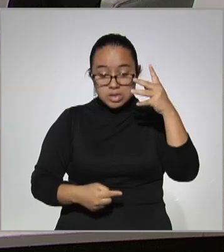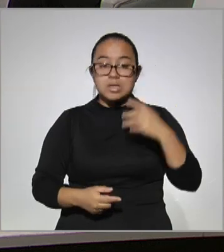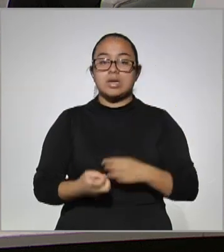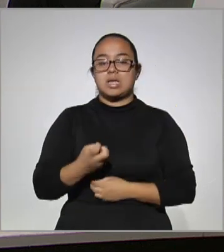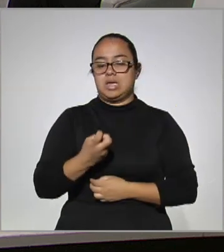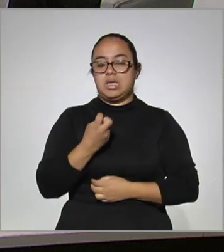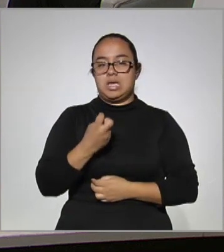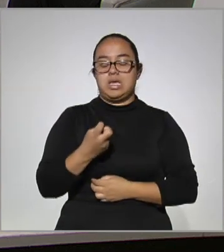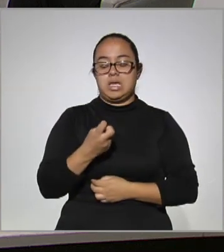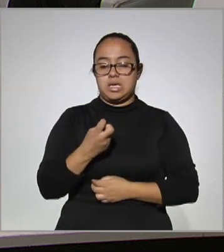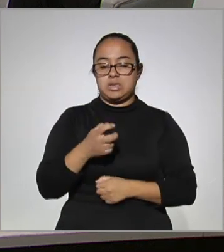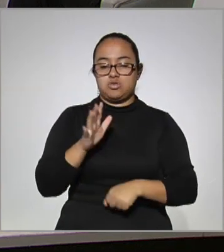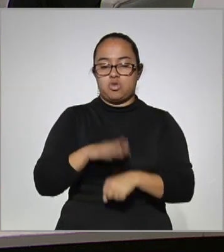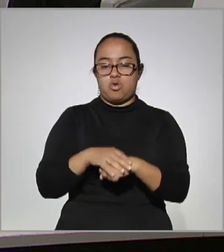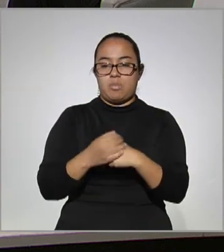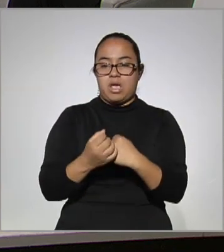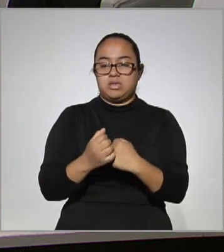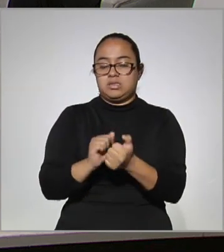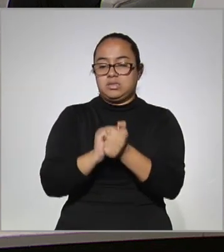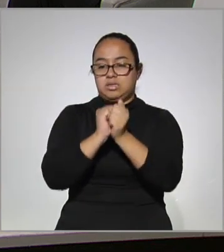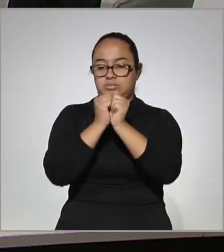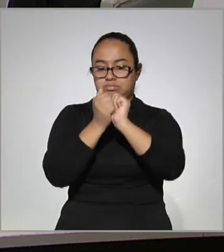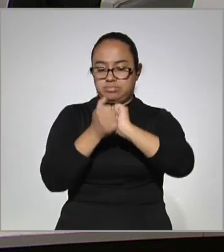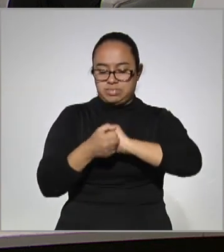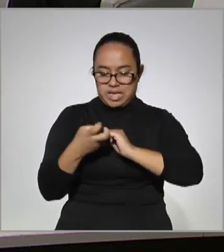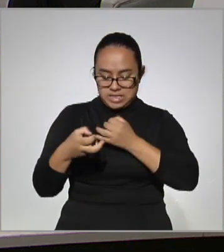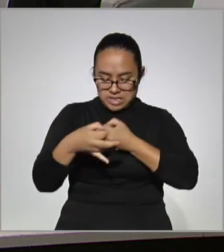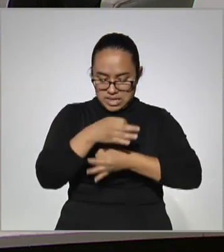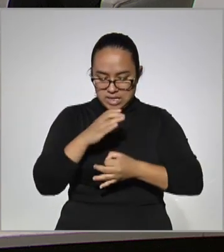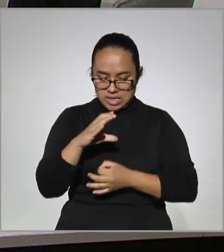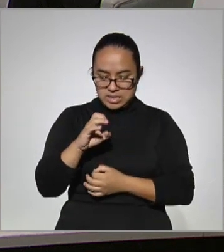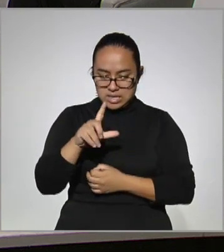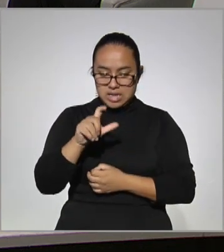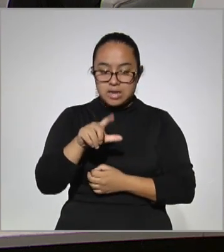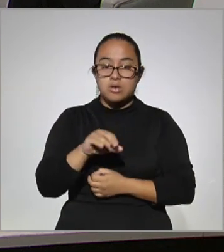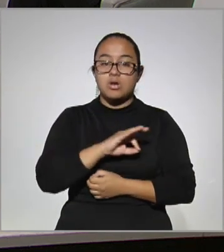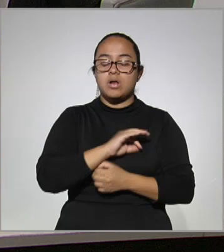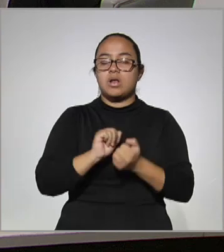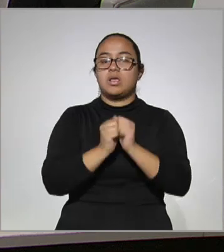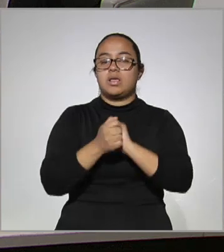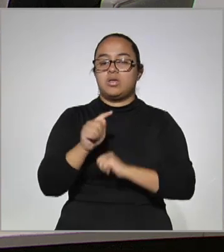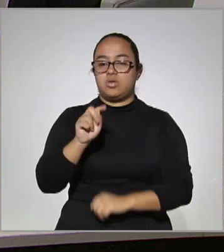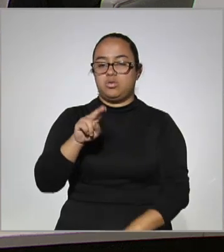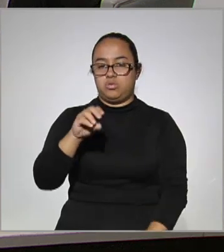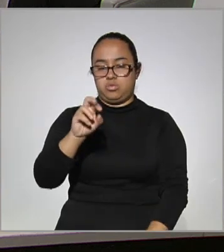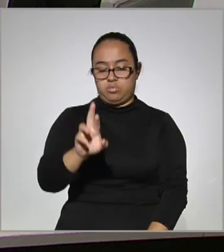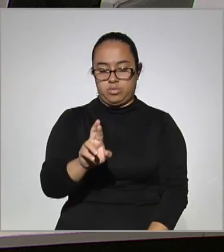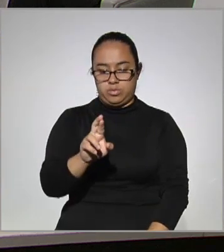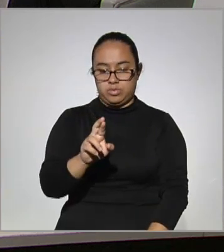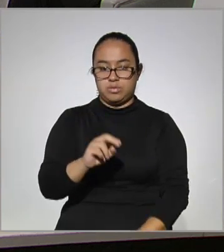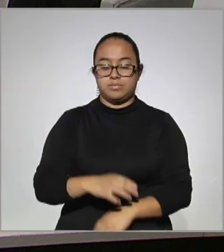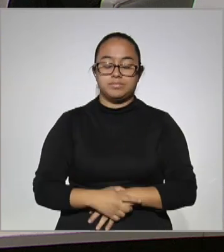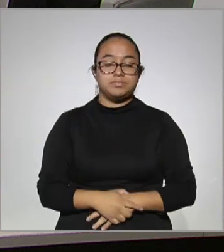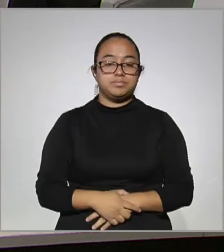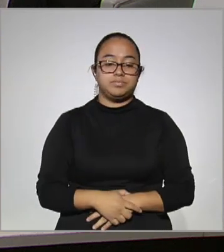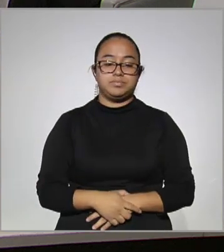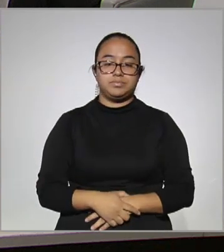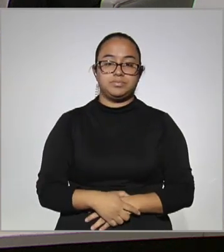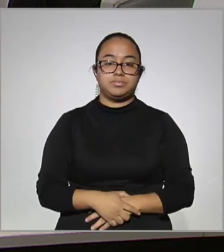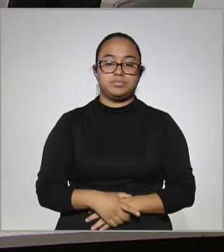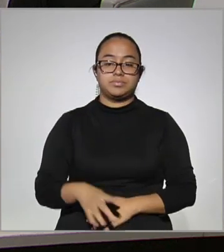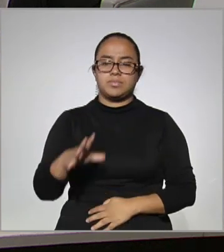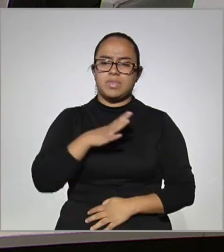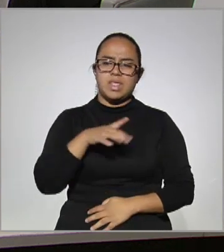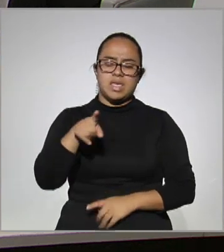poder de transformar las células y de generar algún tipo de tumores. Los que son y que tienen